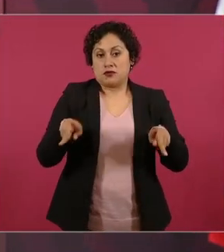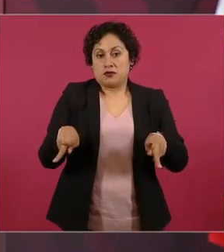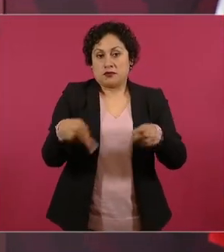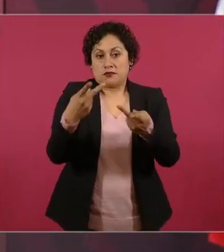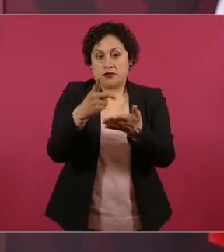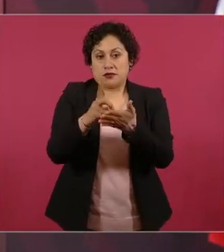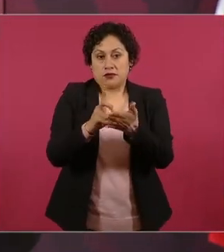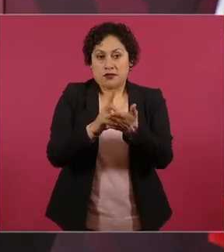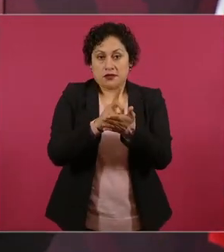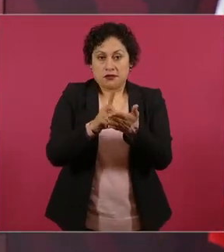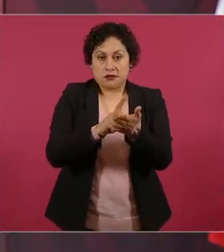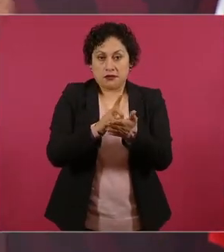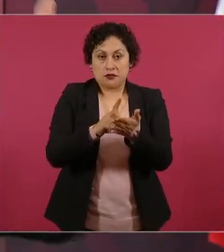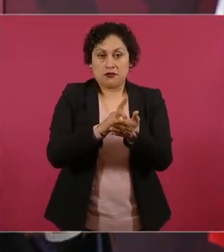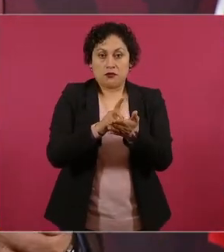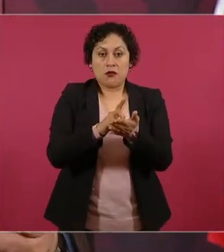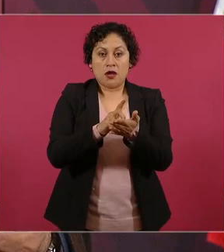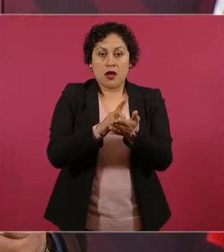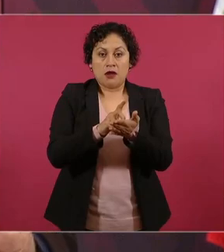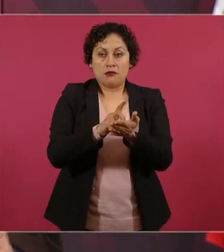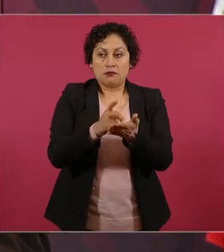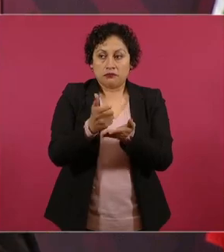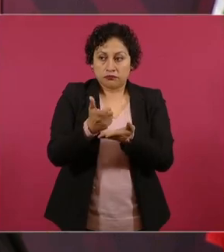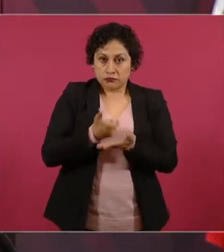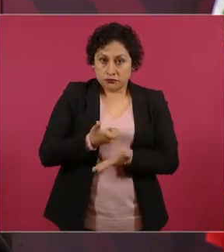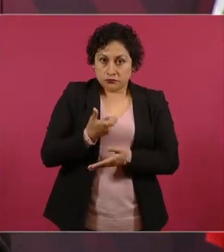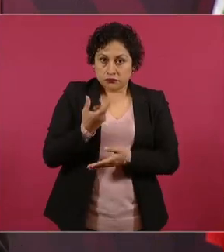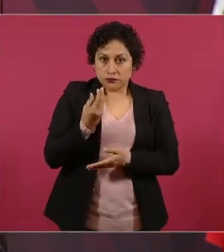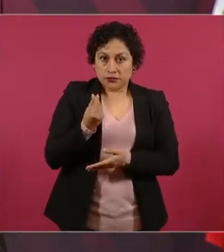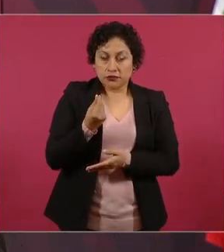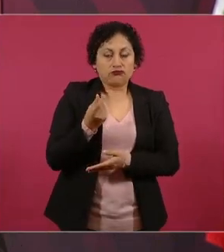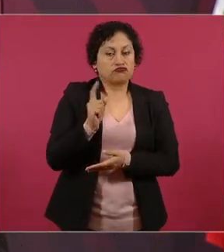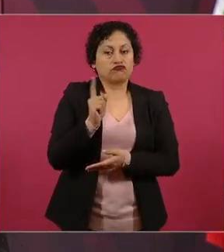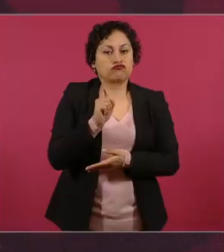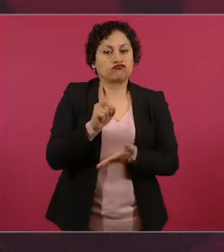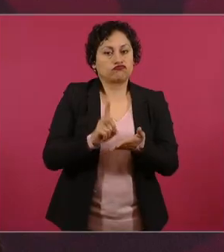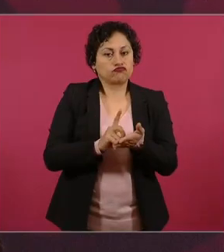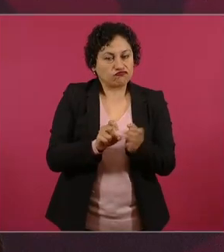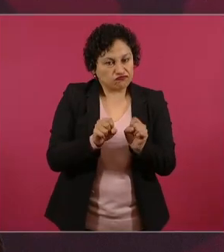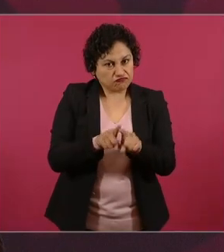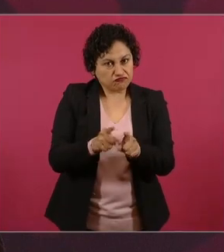droga para que abrieran mercado, y no se avanzó.